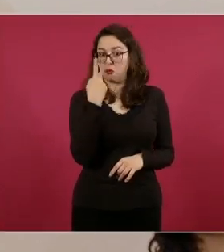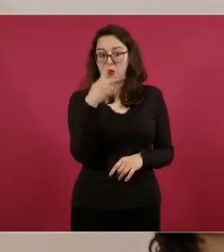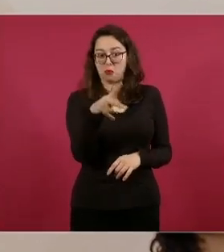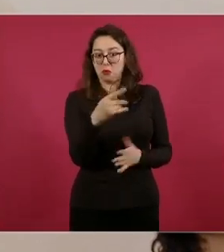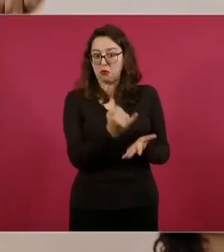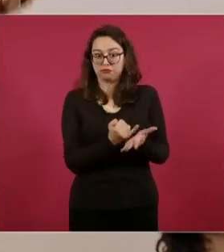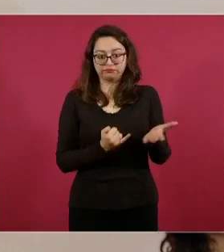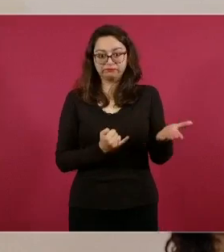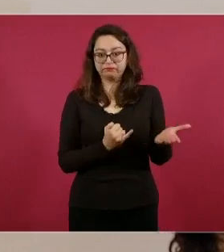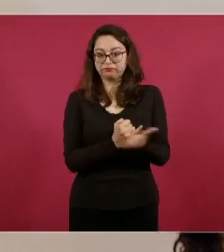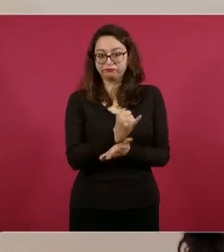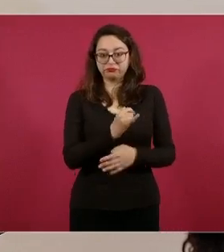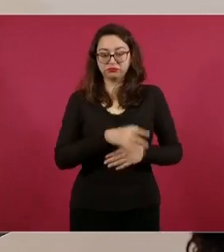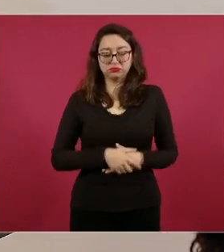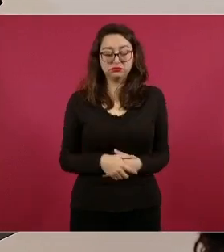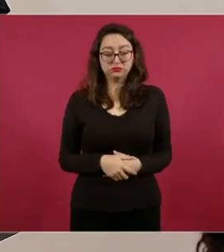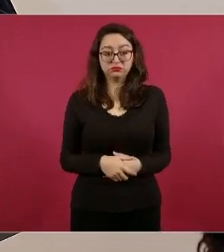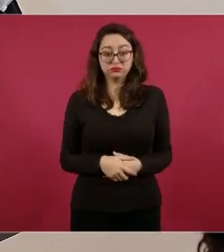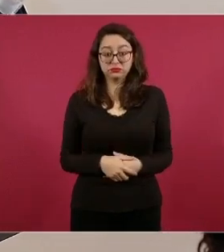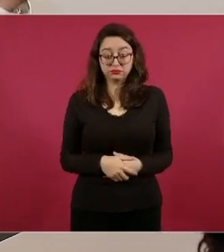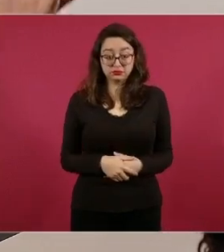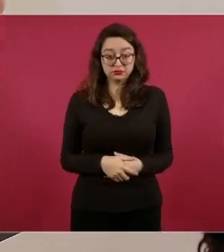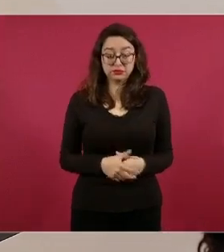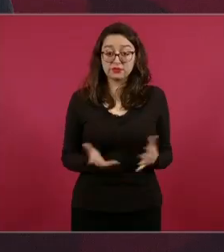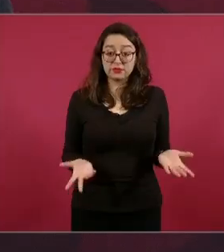pues hay que pensar en